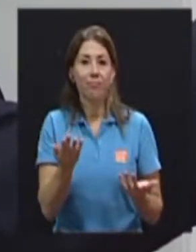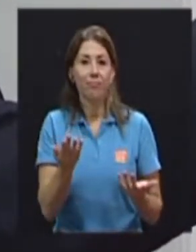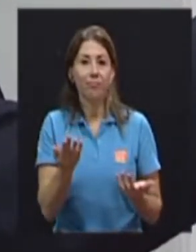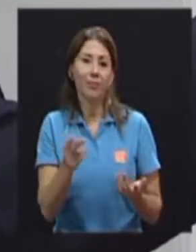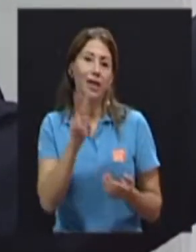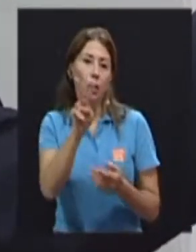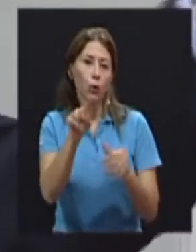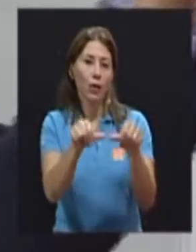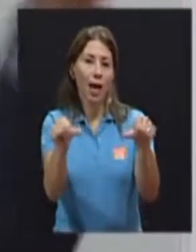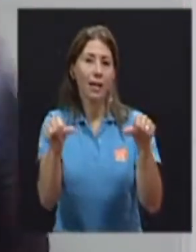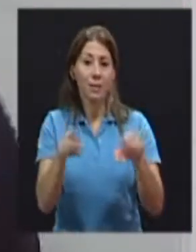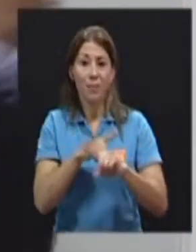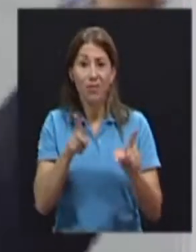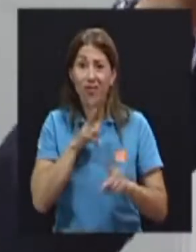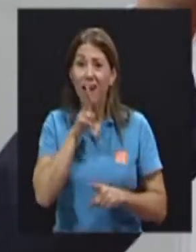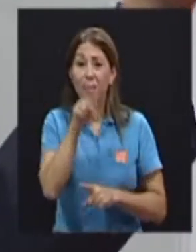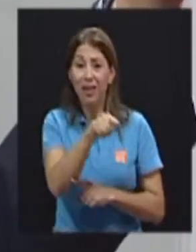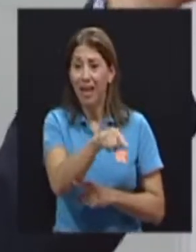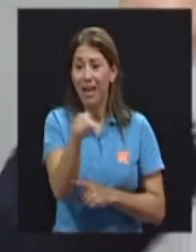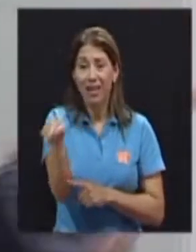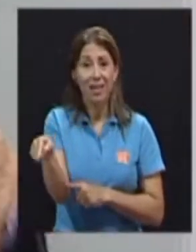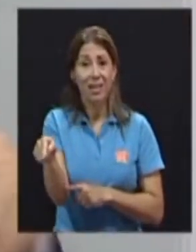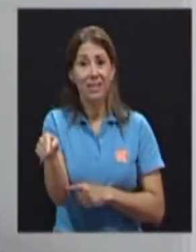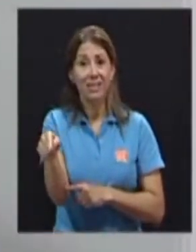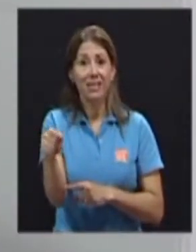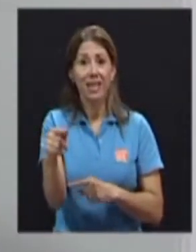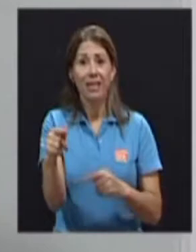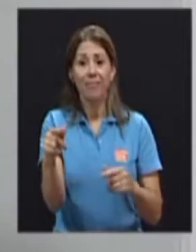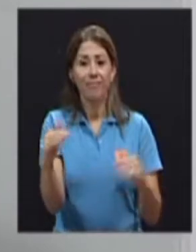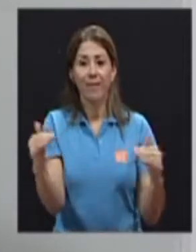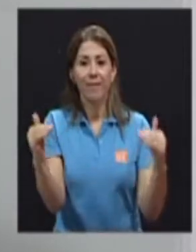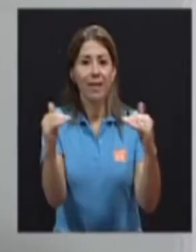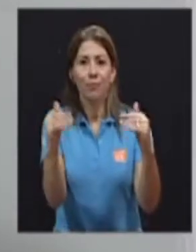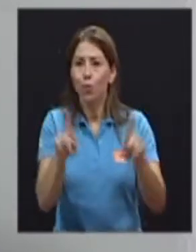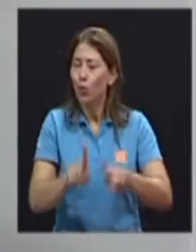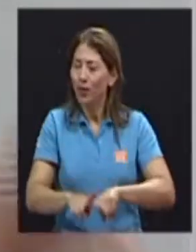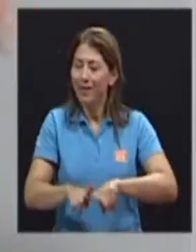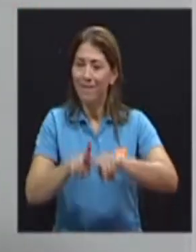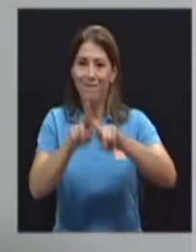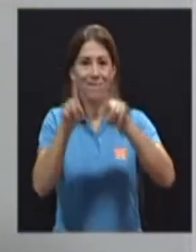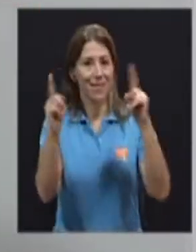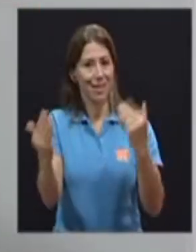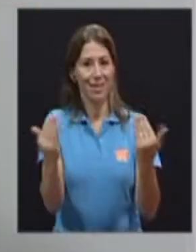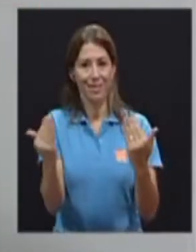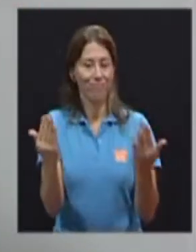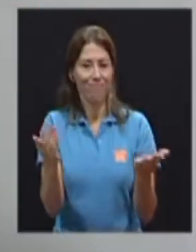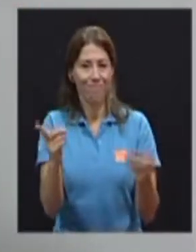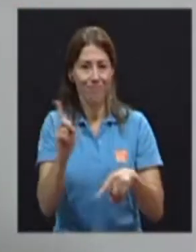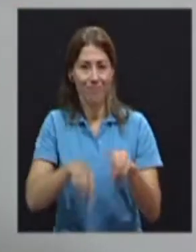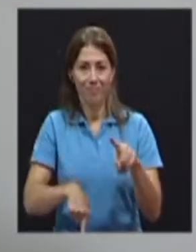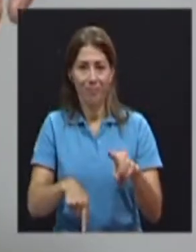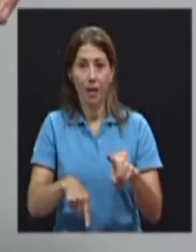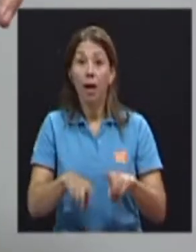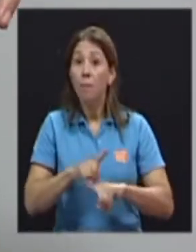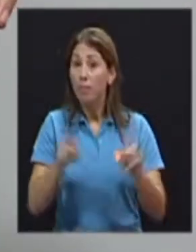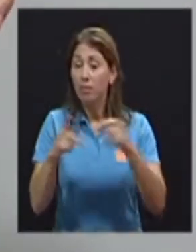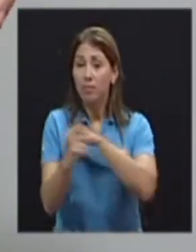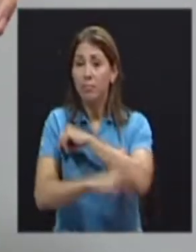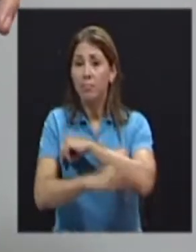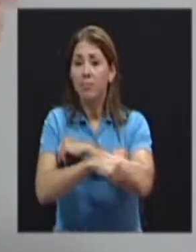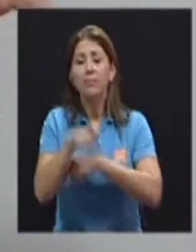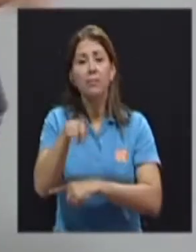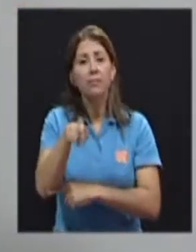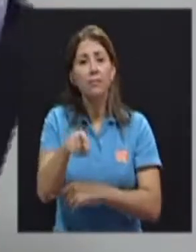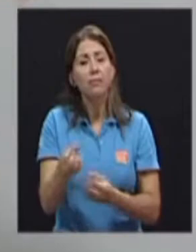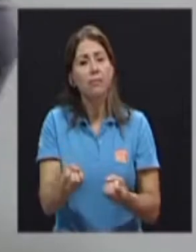un desierto lo que había entre en medio. Y el país necesita mucho de